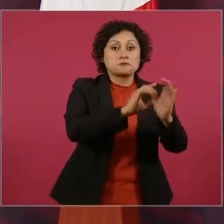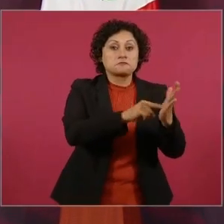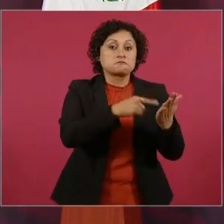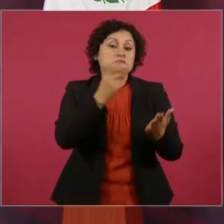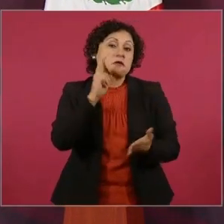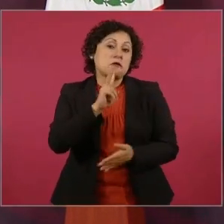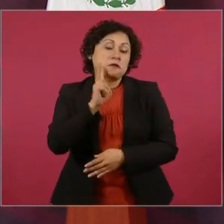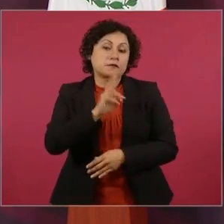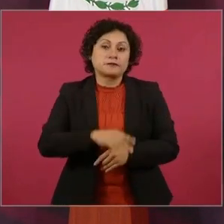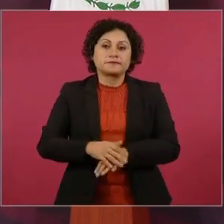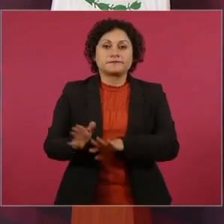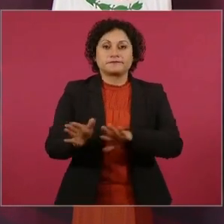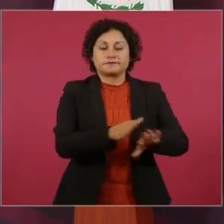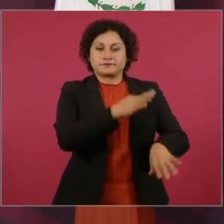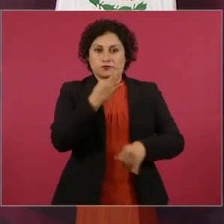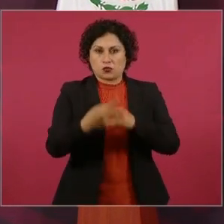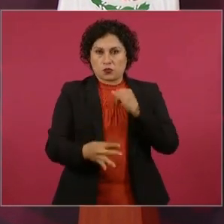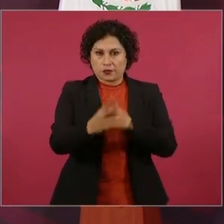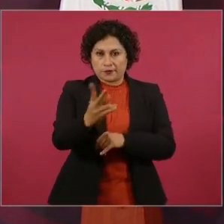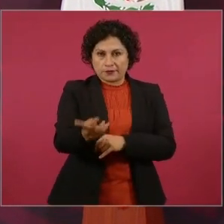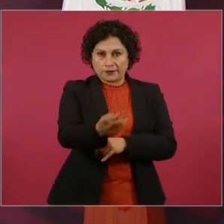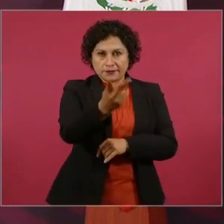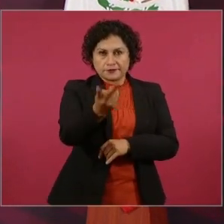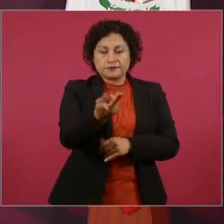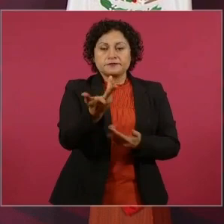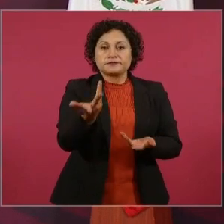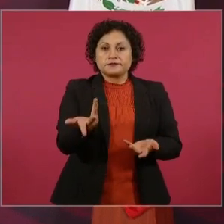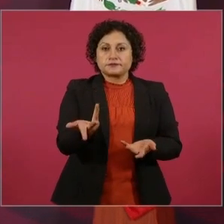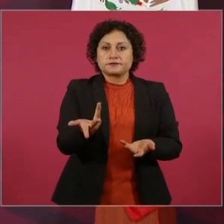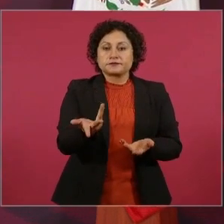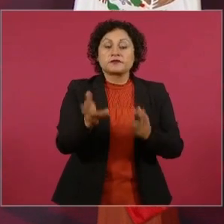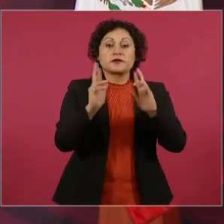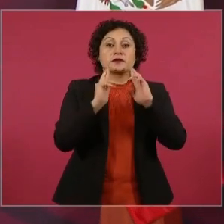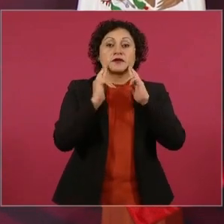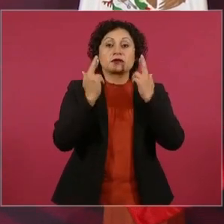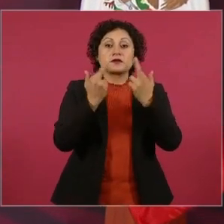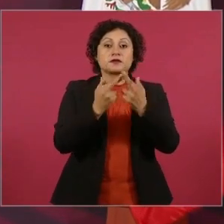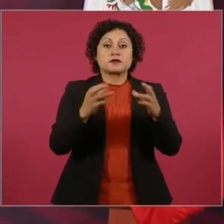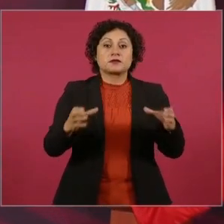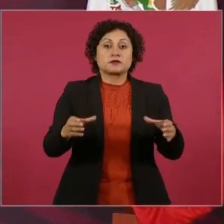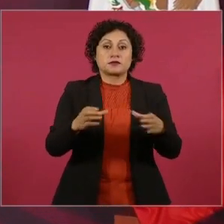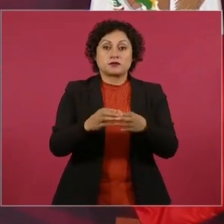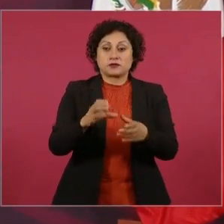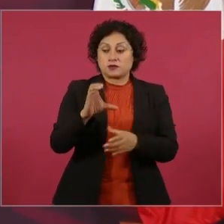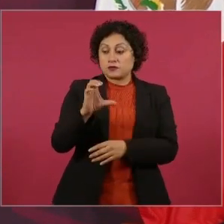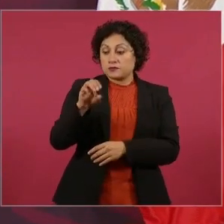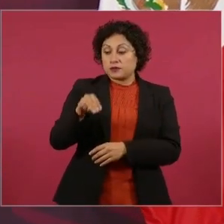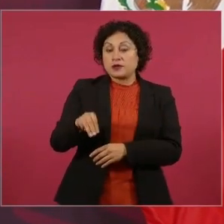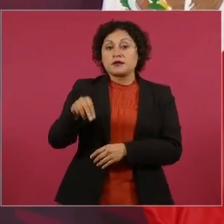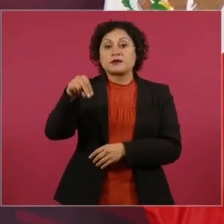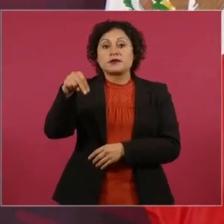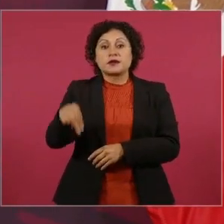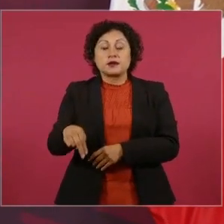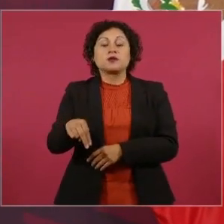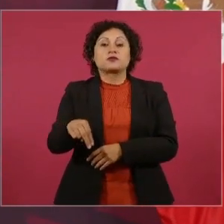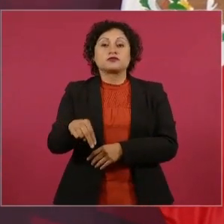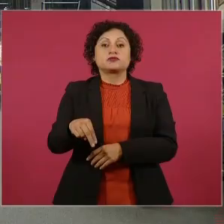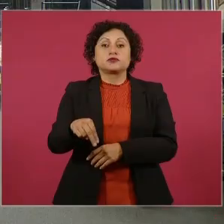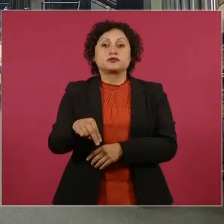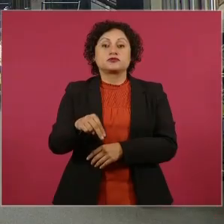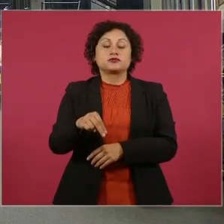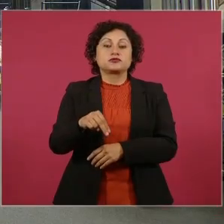finalmente presidente nada si nos confirma la hora en la que se reunirá con el consejo mexicano de negocios En dónde será el encuentro